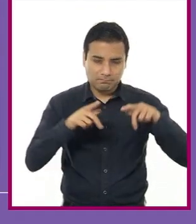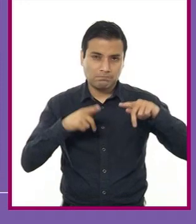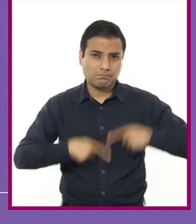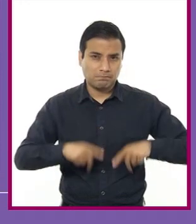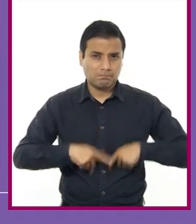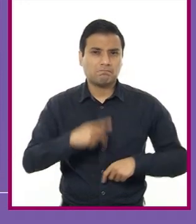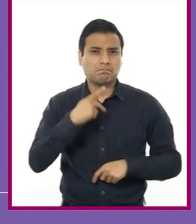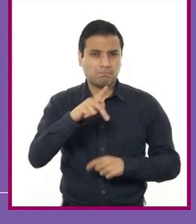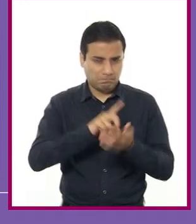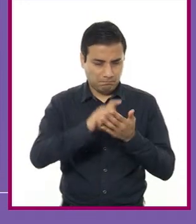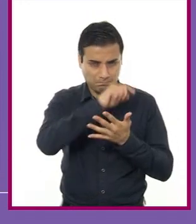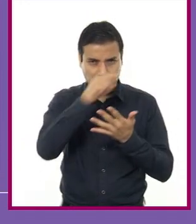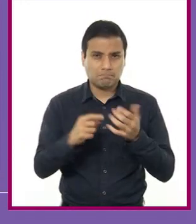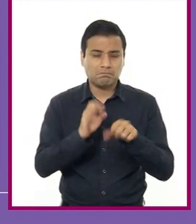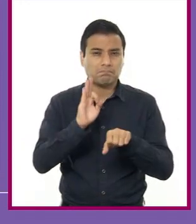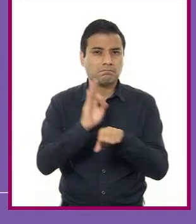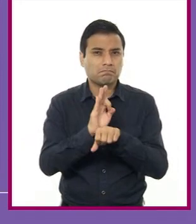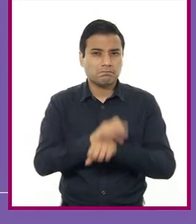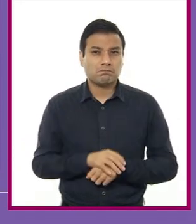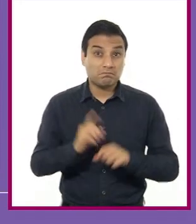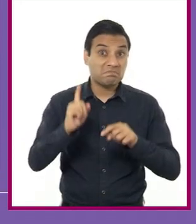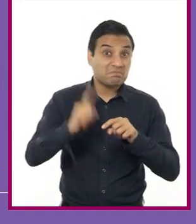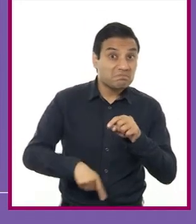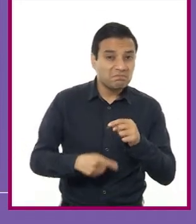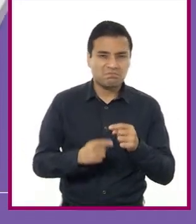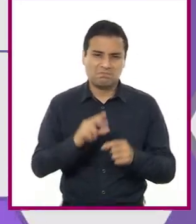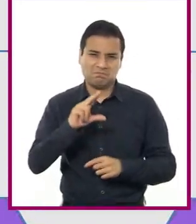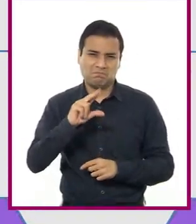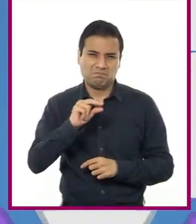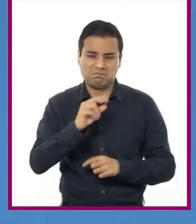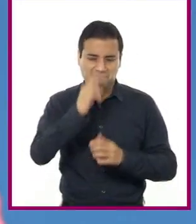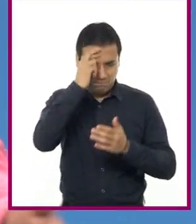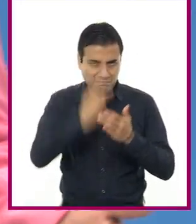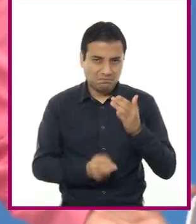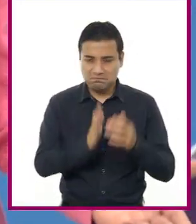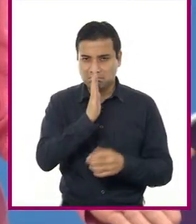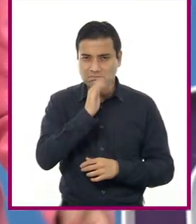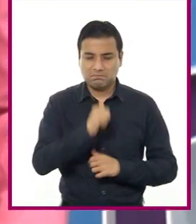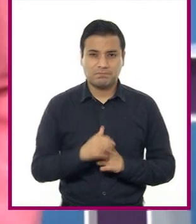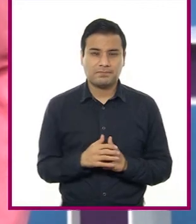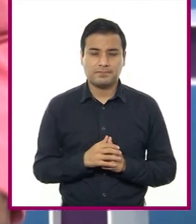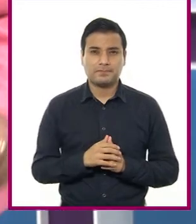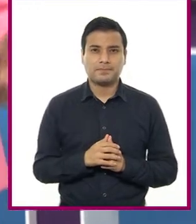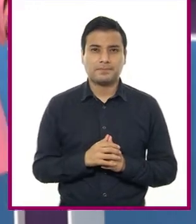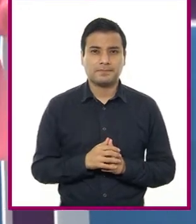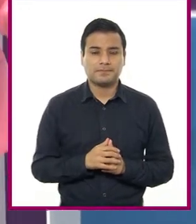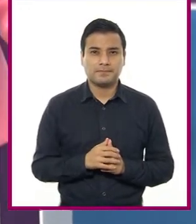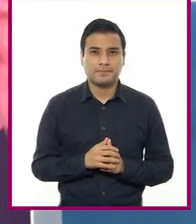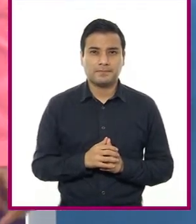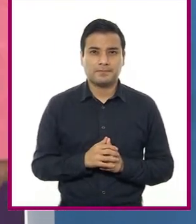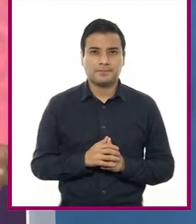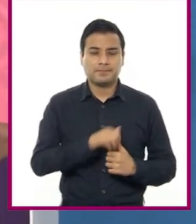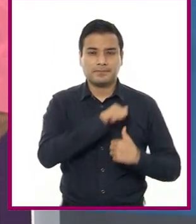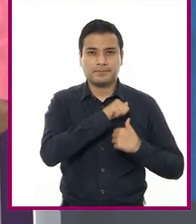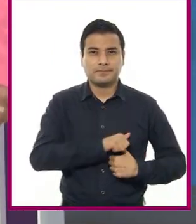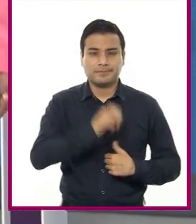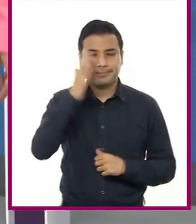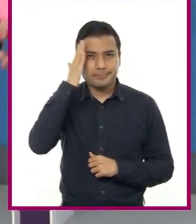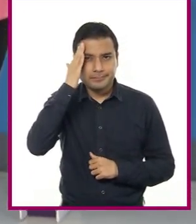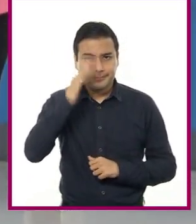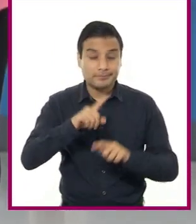derechos sin que se vean afectados, limitados o violados. La autoridad la ejercen las y los